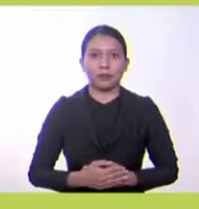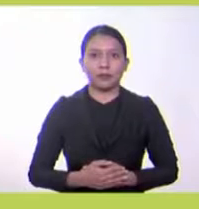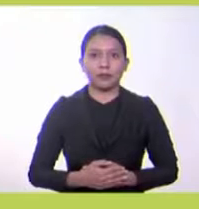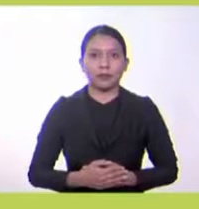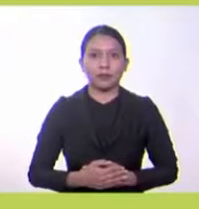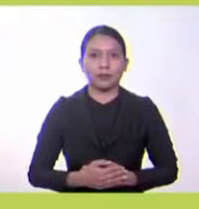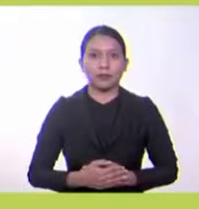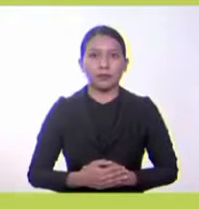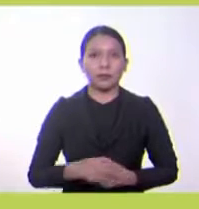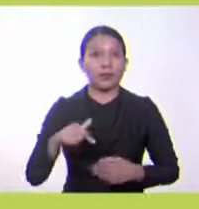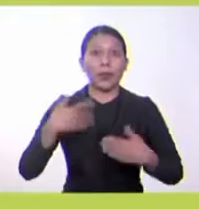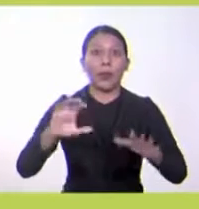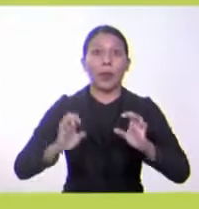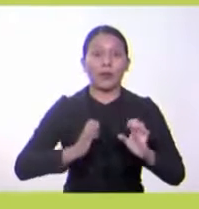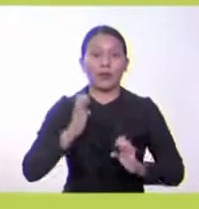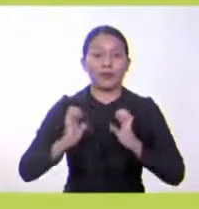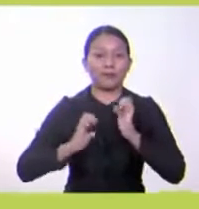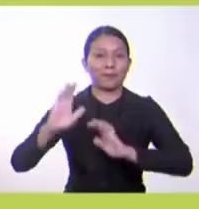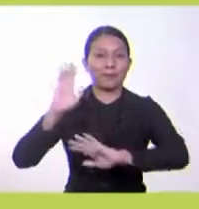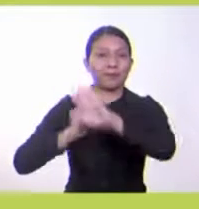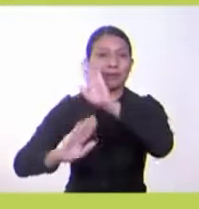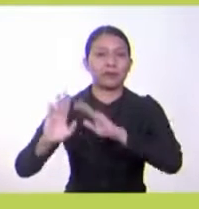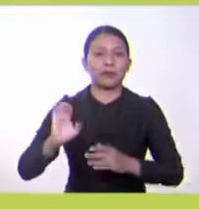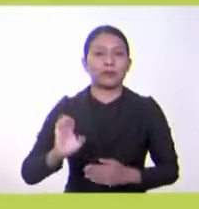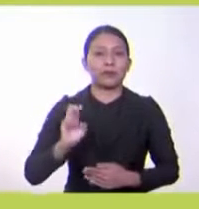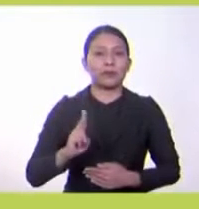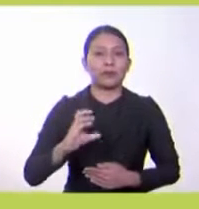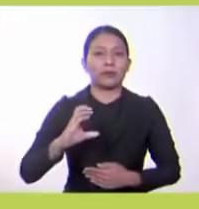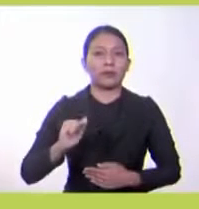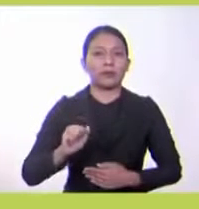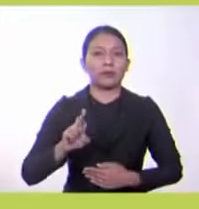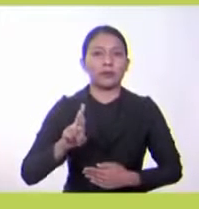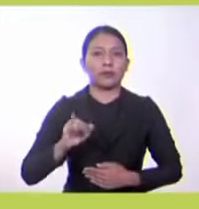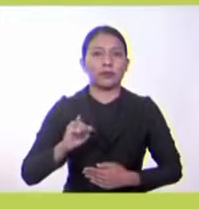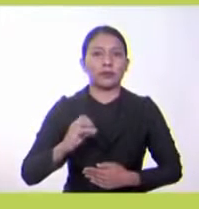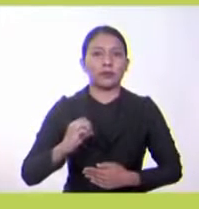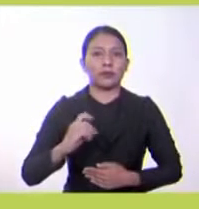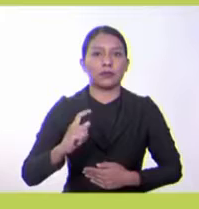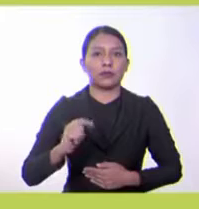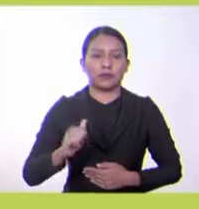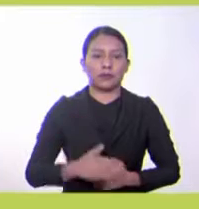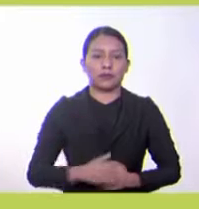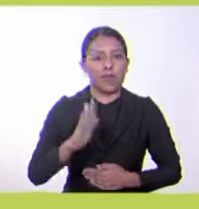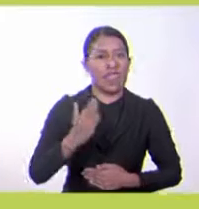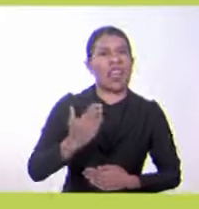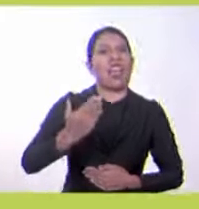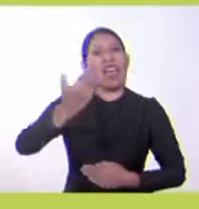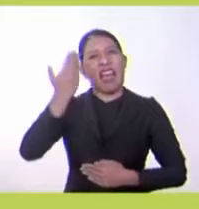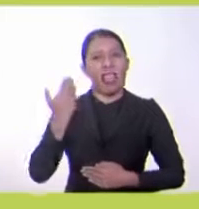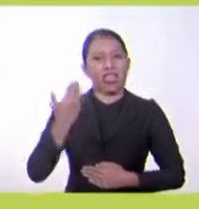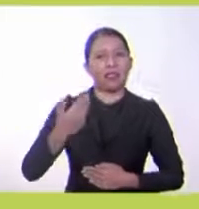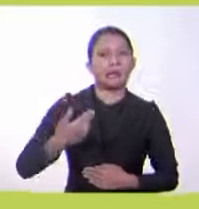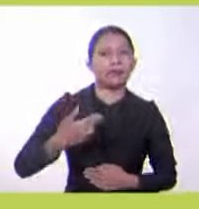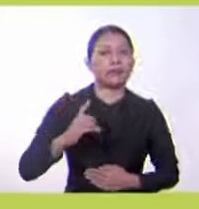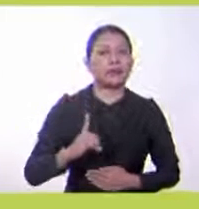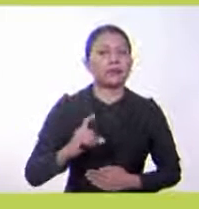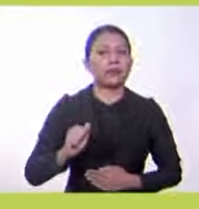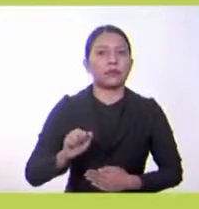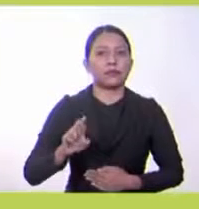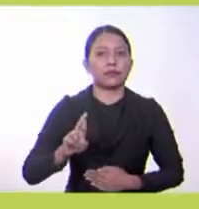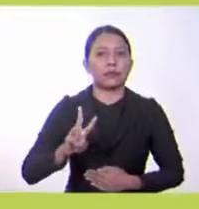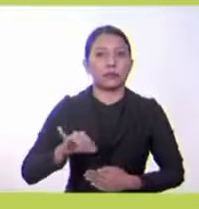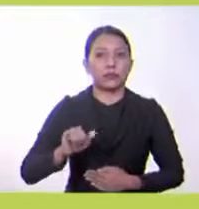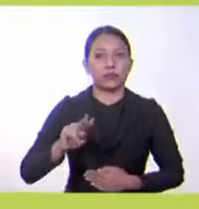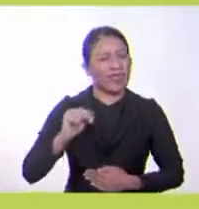La emocionante historia del eucariota. Verán, antes de Darwin el mundo biológico era estático